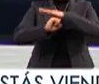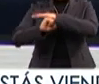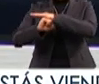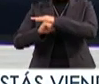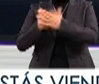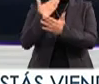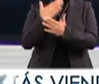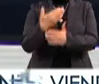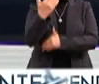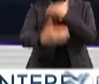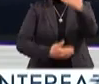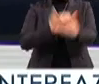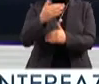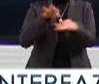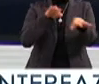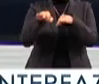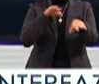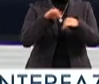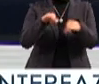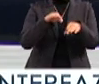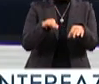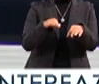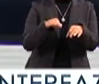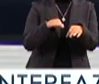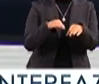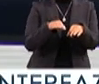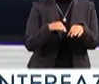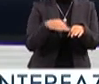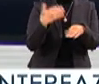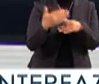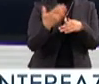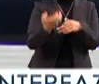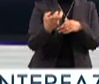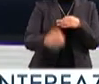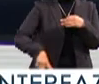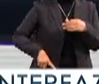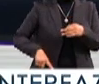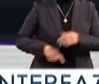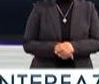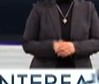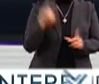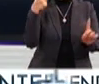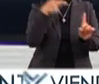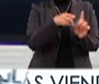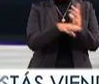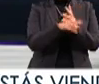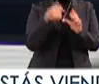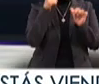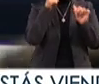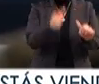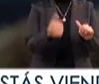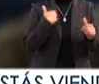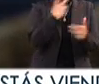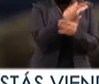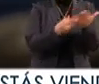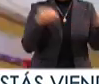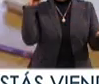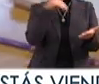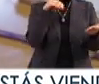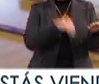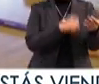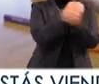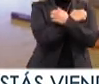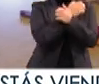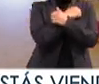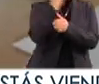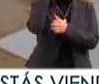de la gestión del próximo gobierno. Un aspecto que estará en el centro de las políticas públicas será